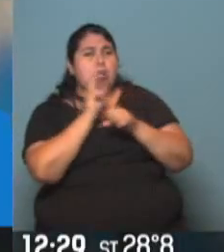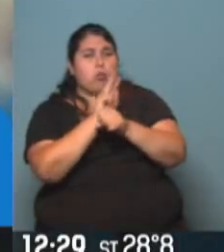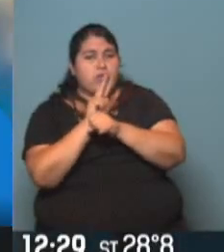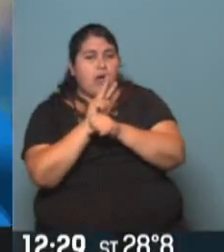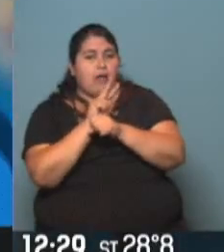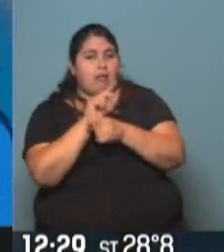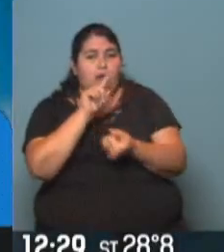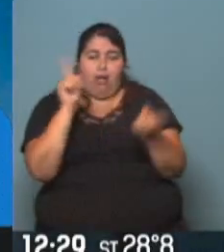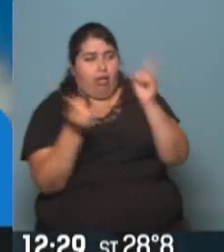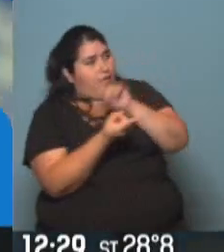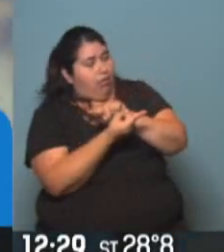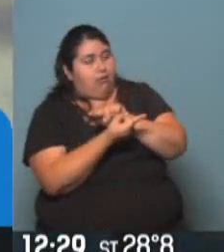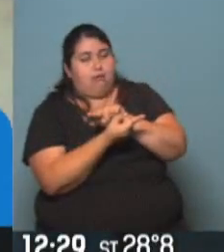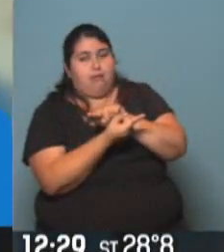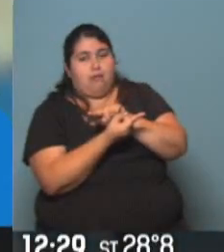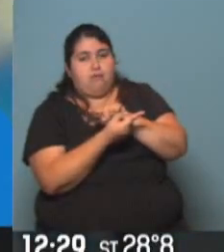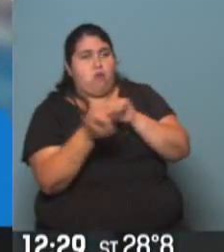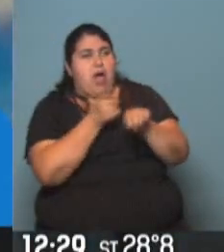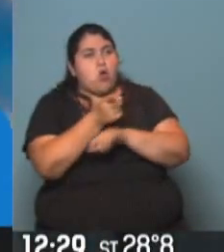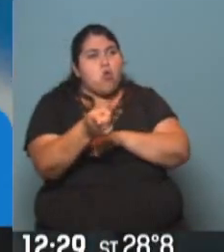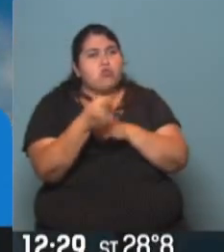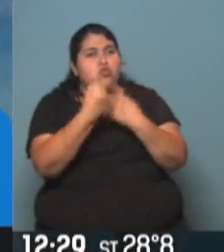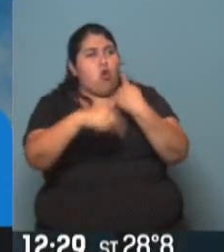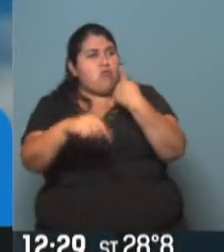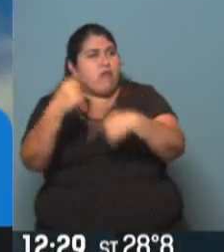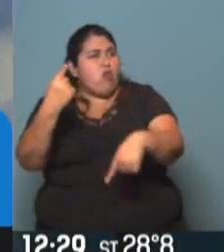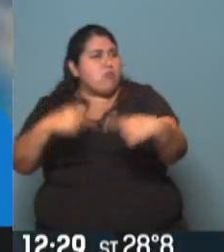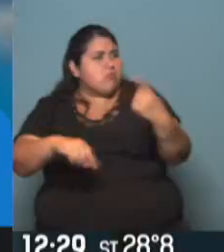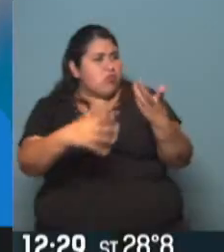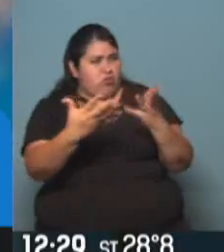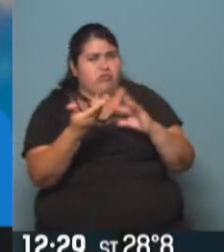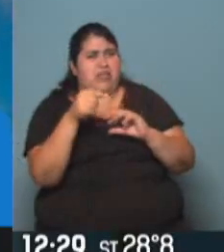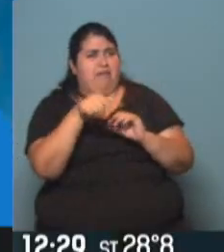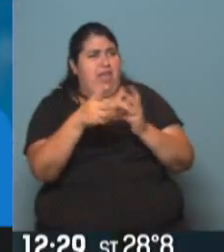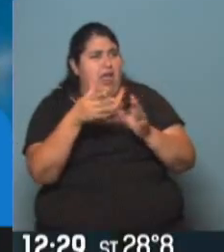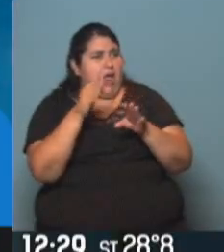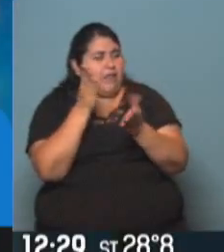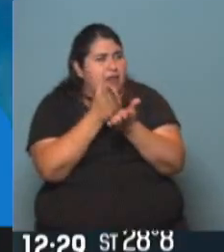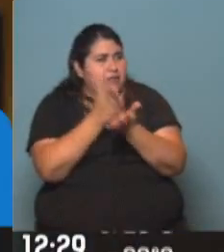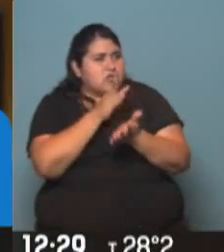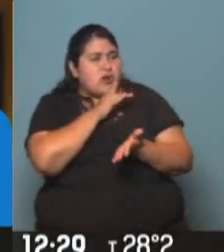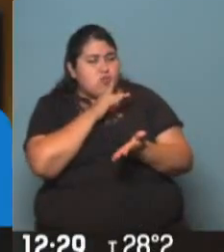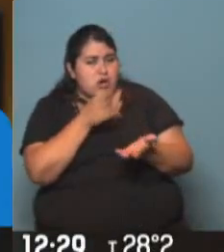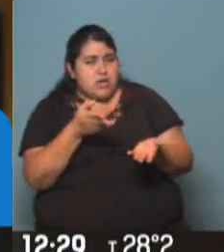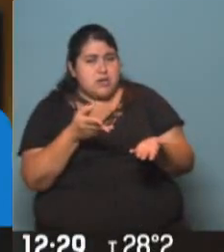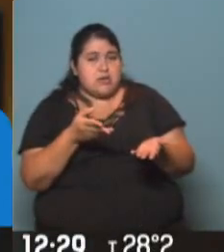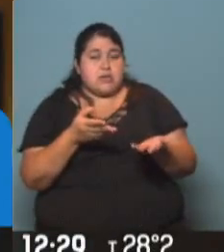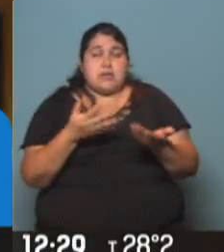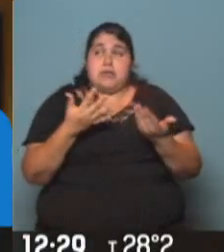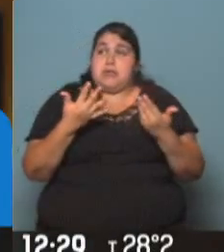todo lo contrario finalmente genera repudio contra las formas y que es una cuestión manifiesta en la sociedad creo que ahí hay